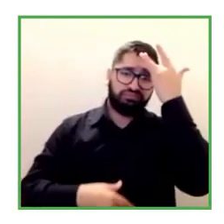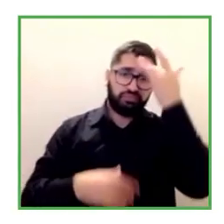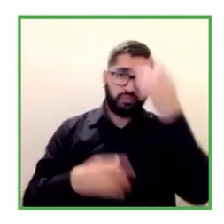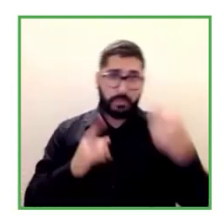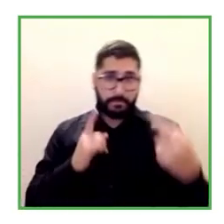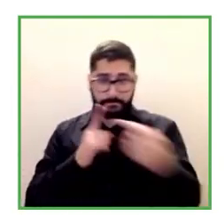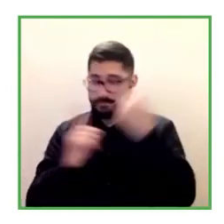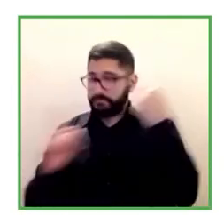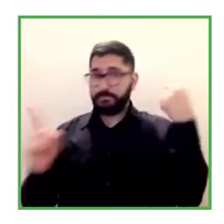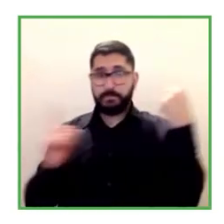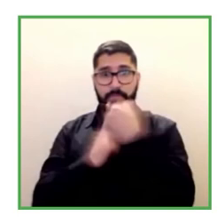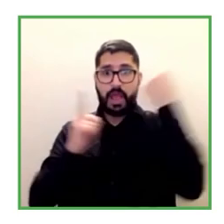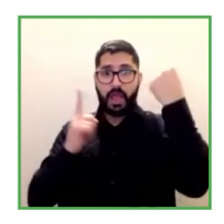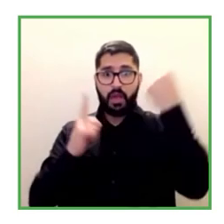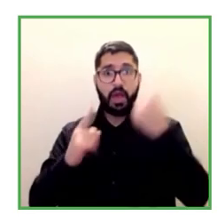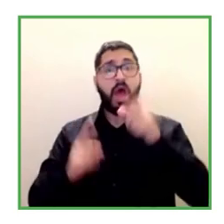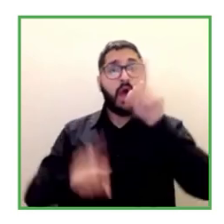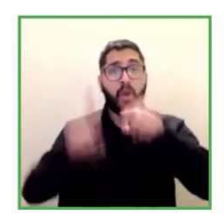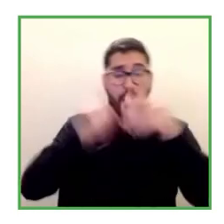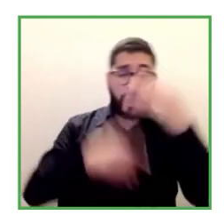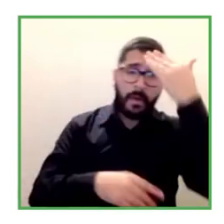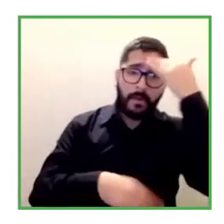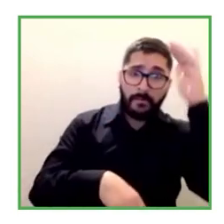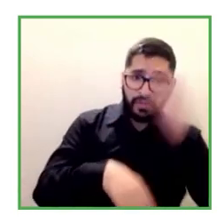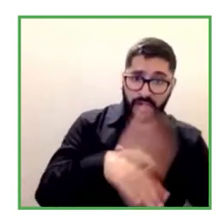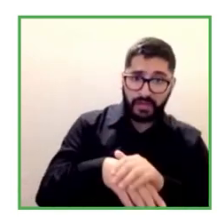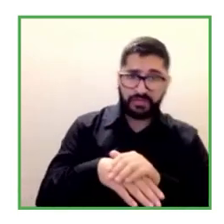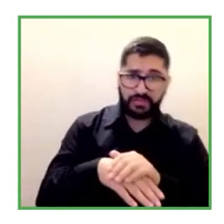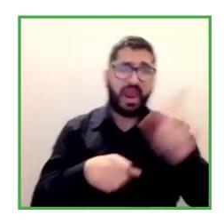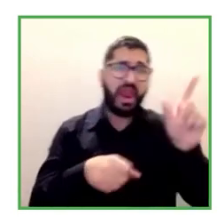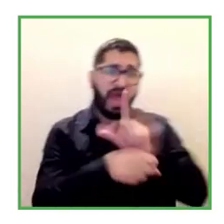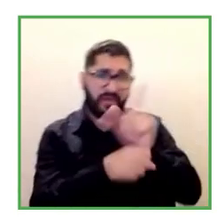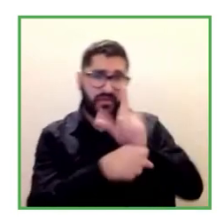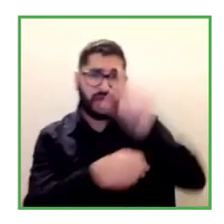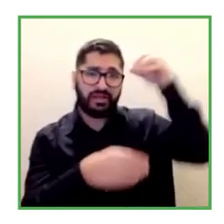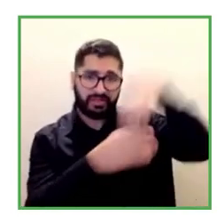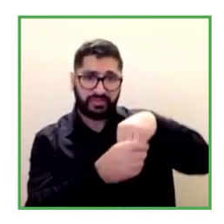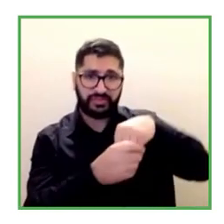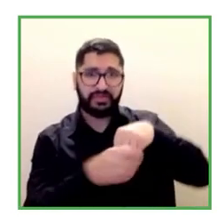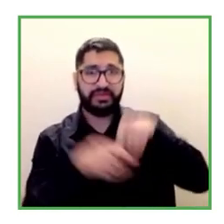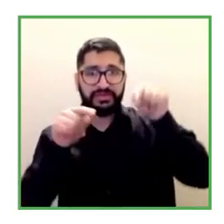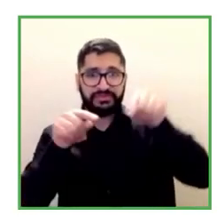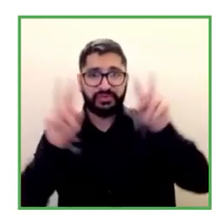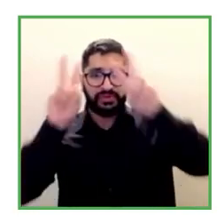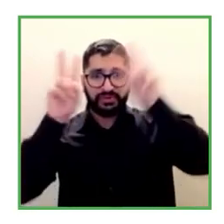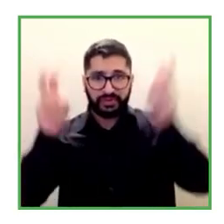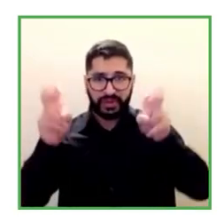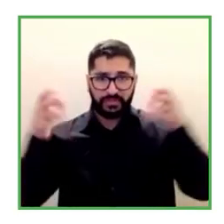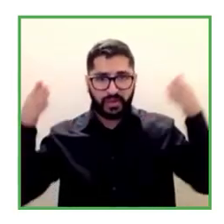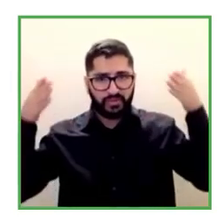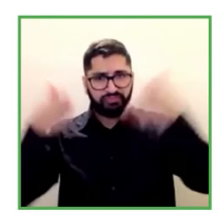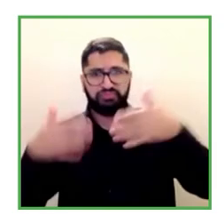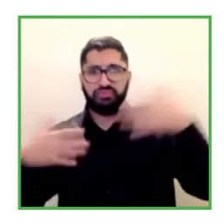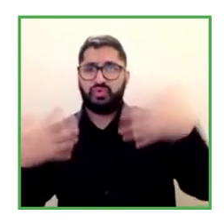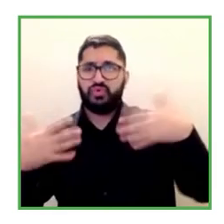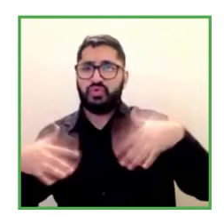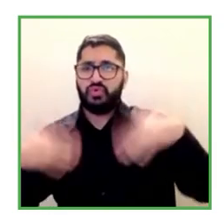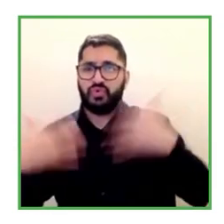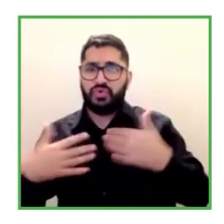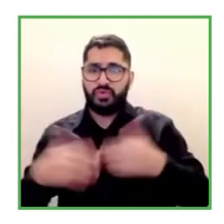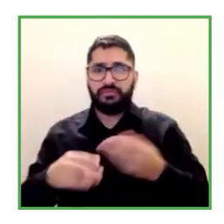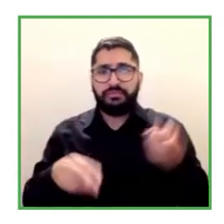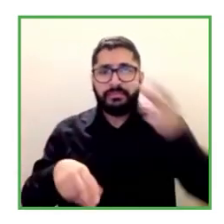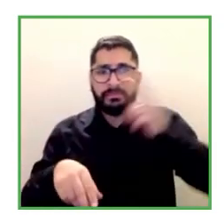eso seguramente impone desafíos adicionales. ¿Qué nos puedes compartir al respecto a lo que tú nos